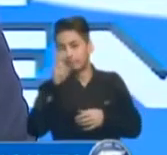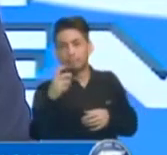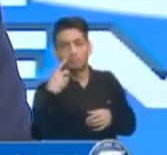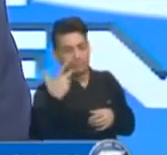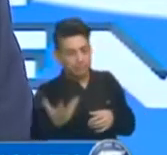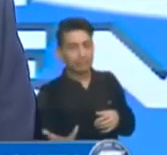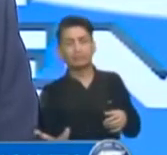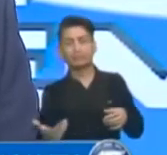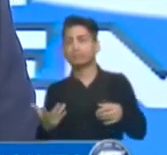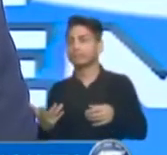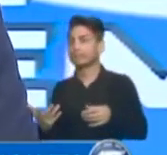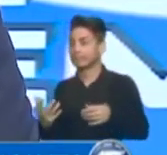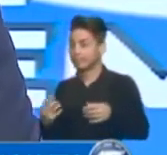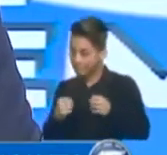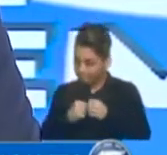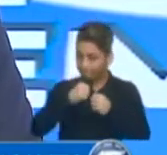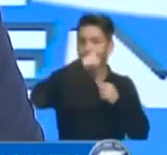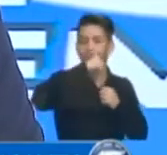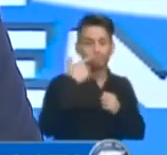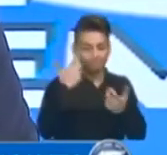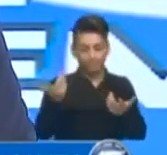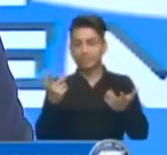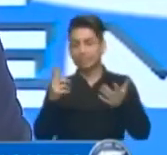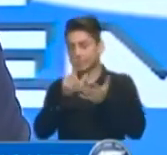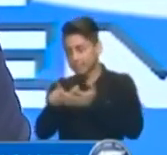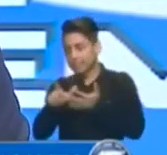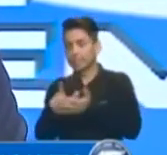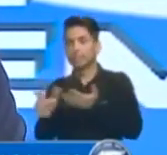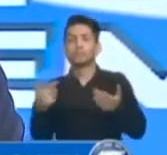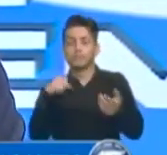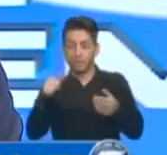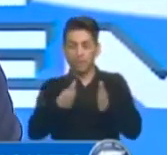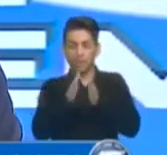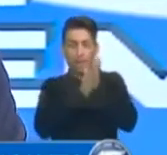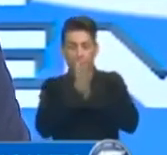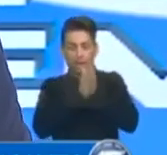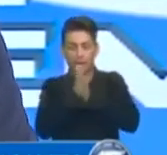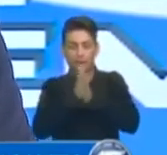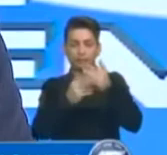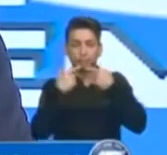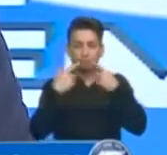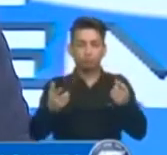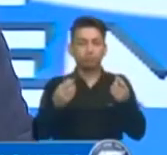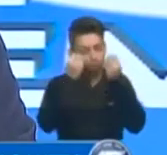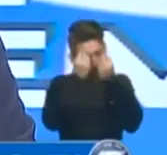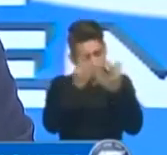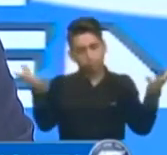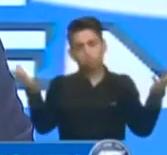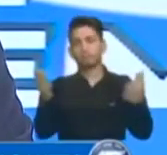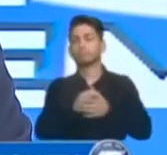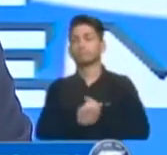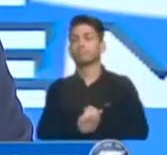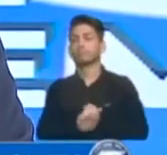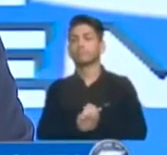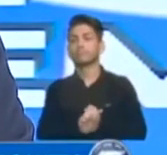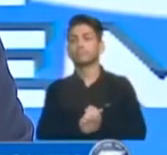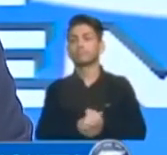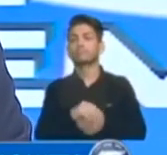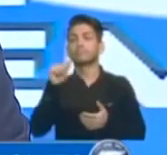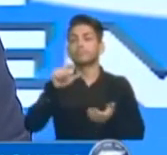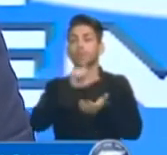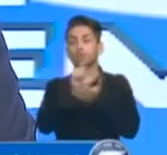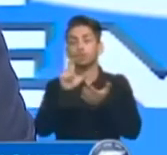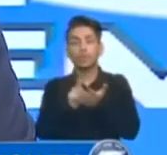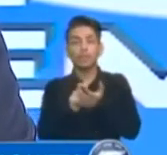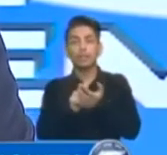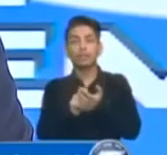que decirlo, y aprovecho en este momento para poder compartirlo con ustedes, la ciudad más limpia no es